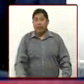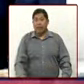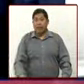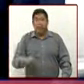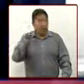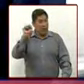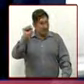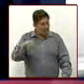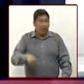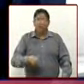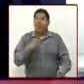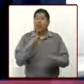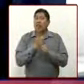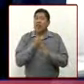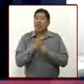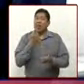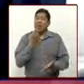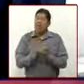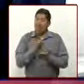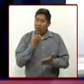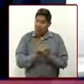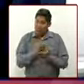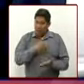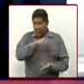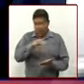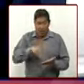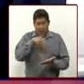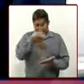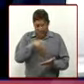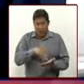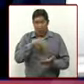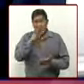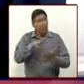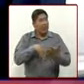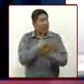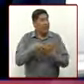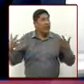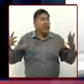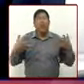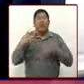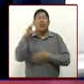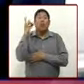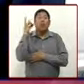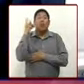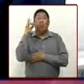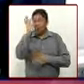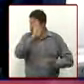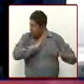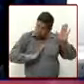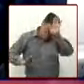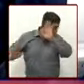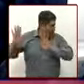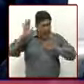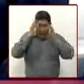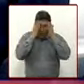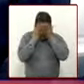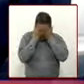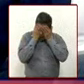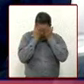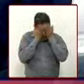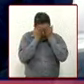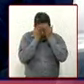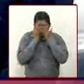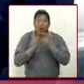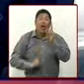Así es, Miriam. Justamente la economía está en el centro de la agenda informativa nacional. Es tema de preocupación de algunos sectores que inclusive